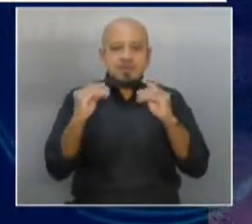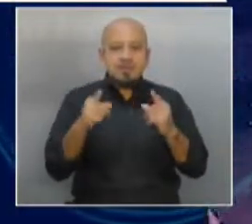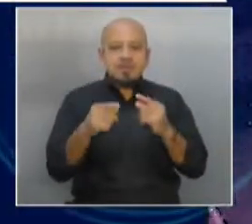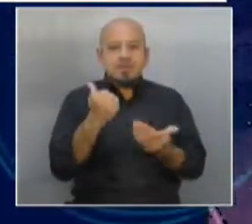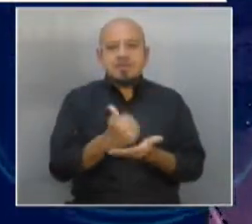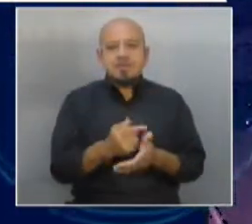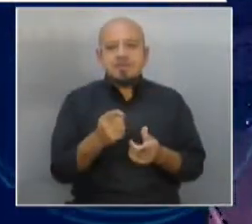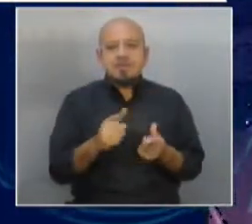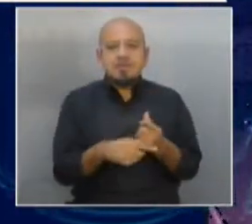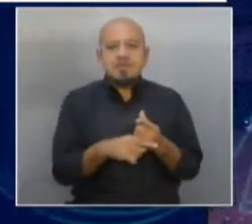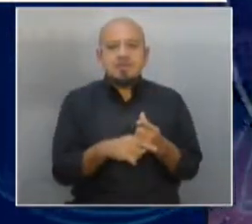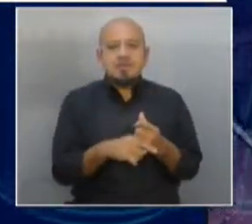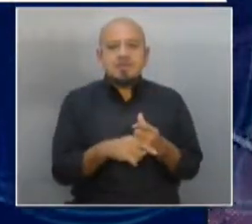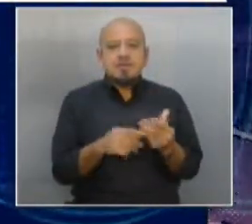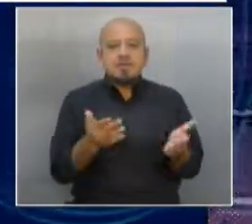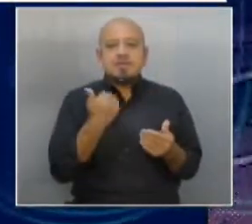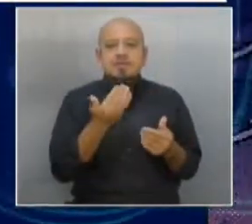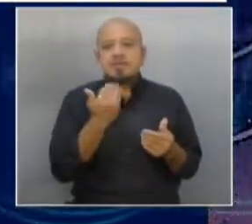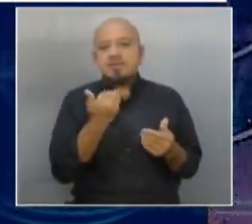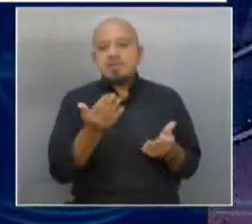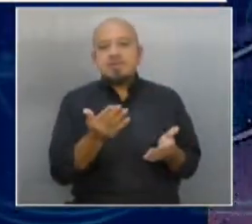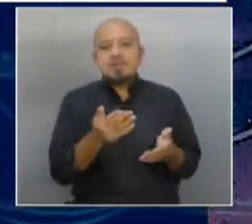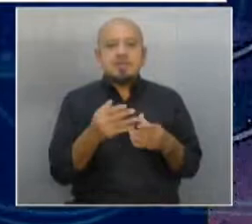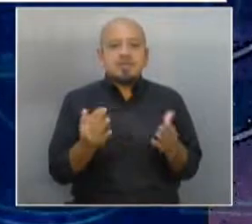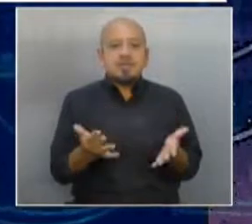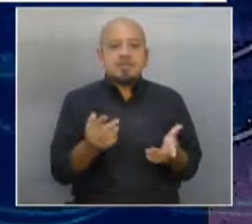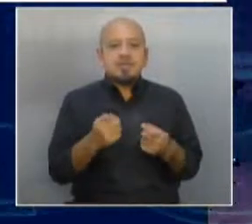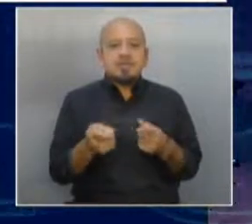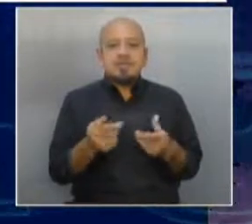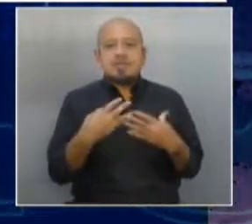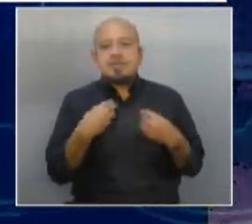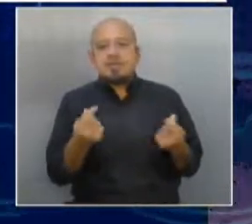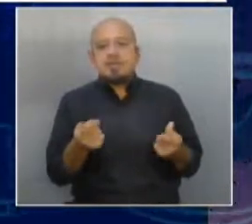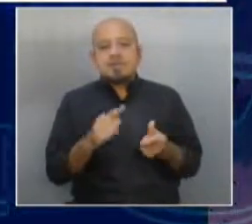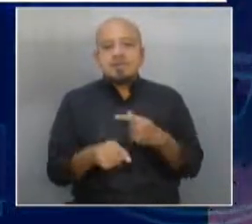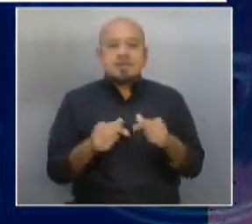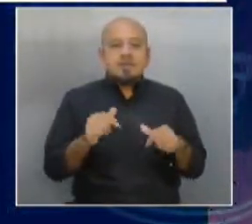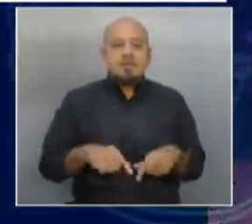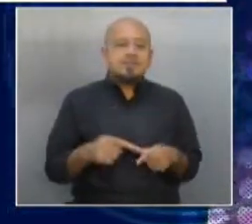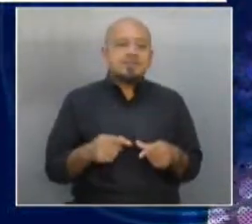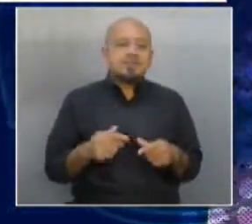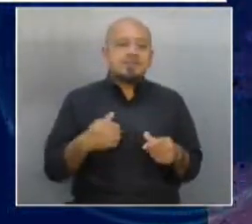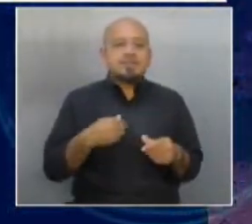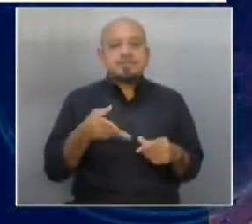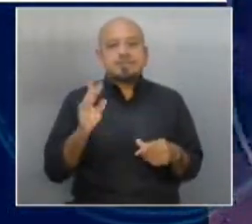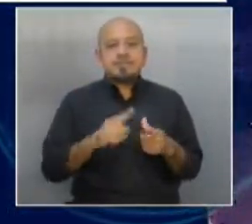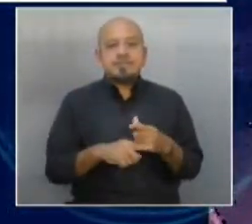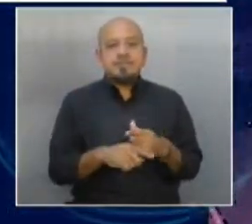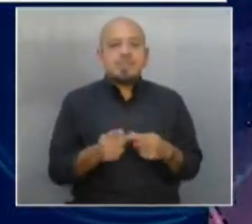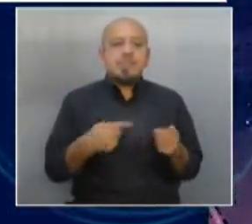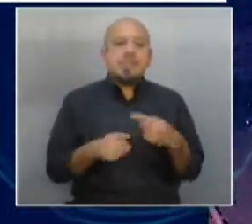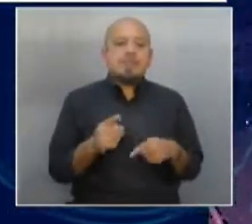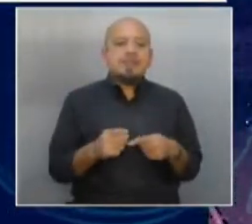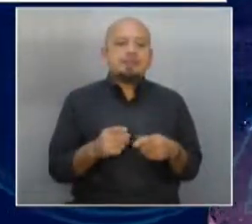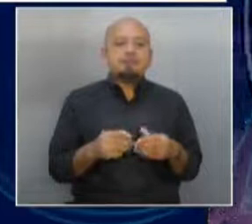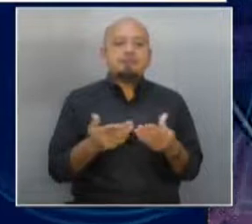estamos, no sabemos todavía, no pudimos bajar a tierra las sensaciones porque teníamos una gana bárbara de ir al teatro, pero bueno, de última